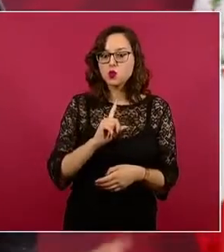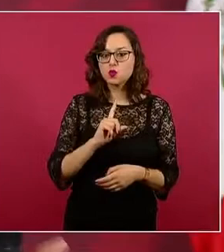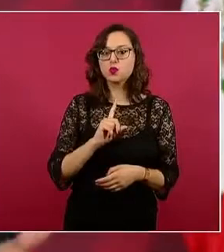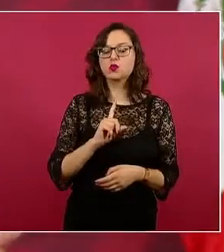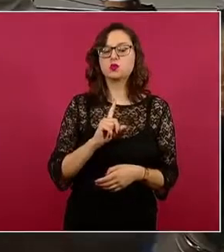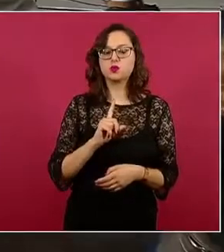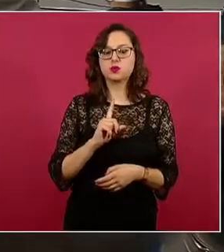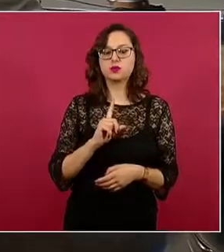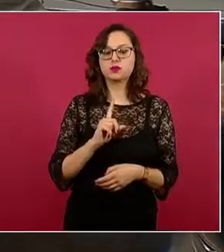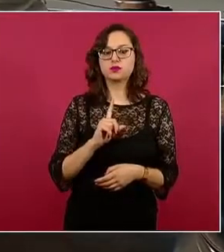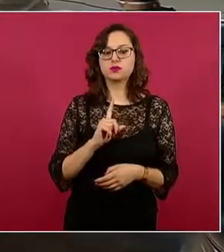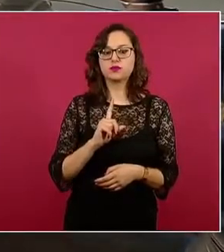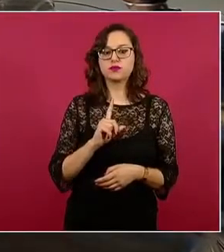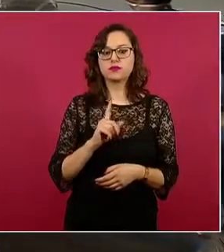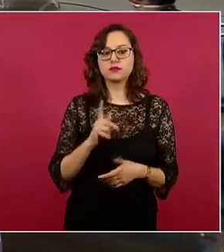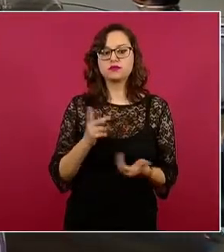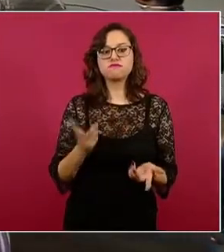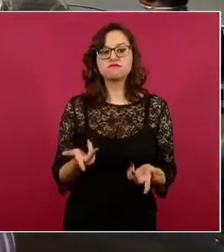reúne